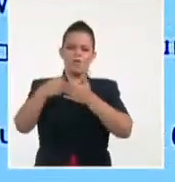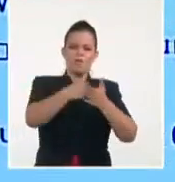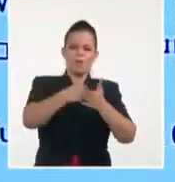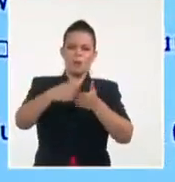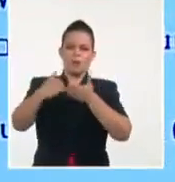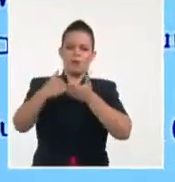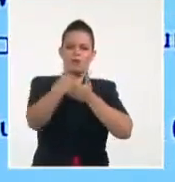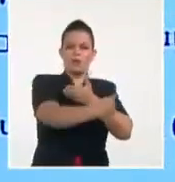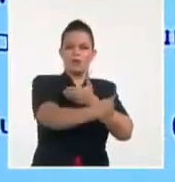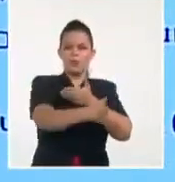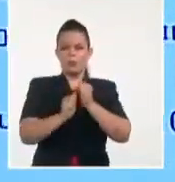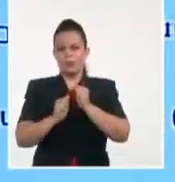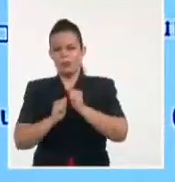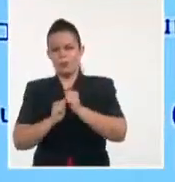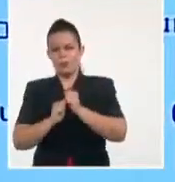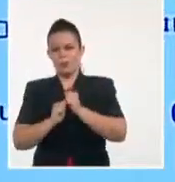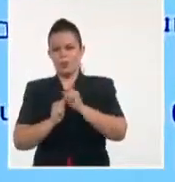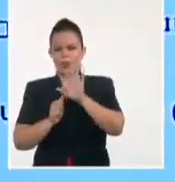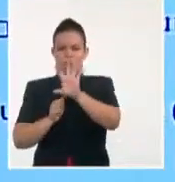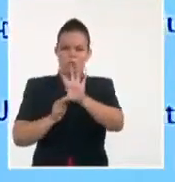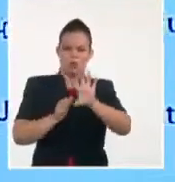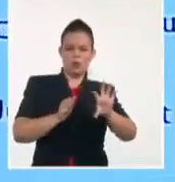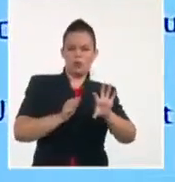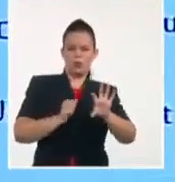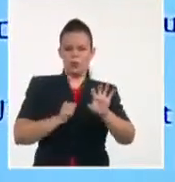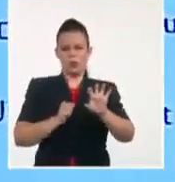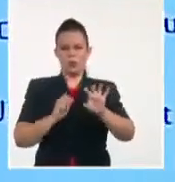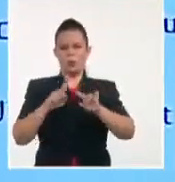con una corriente directriz muy fuerte